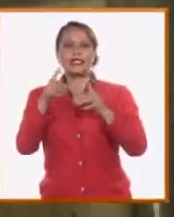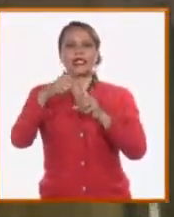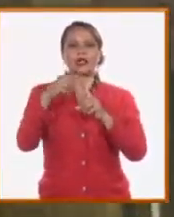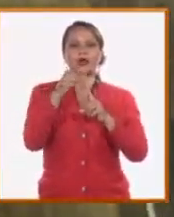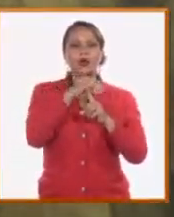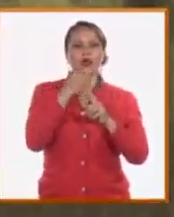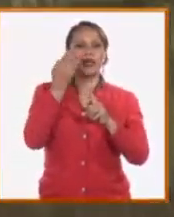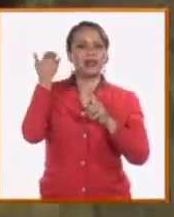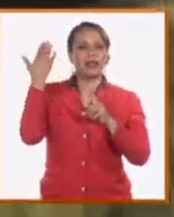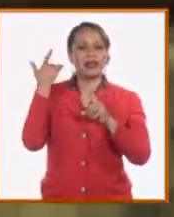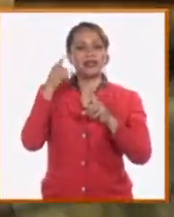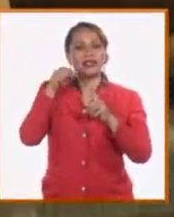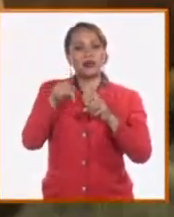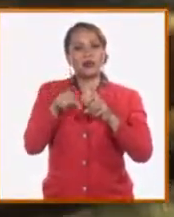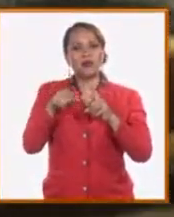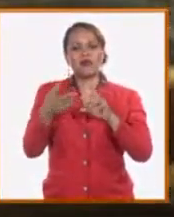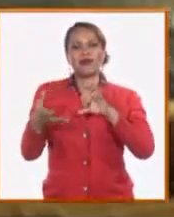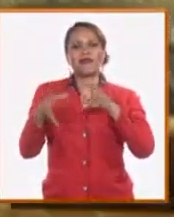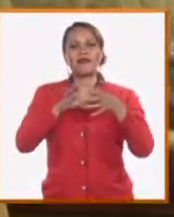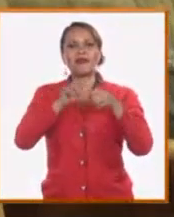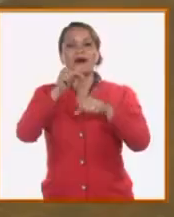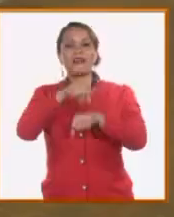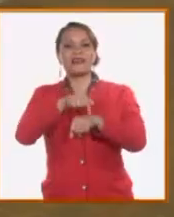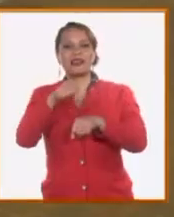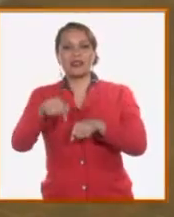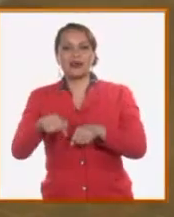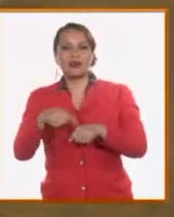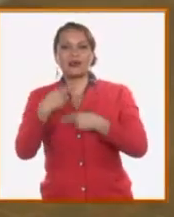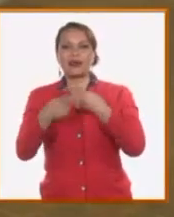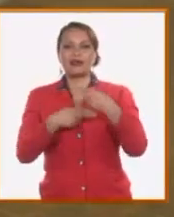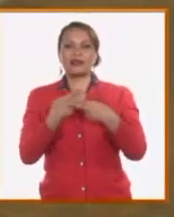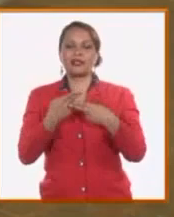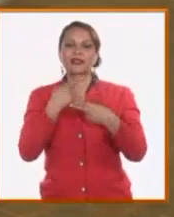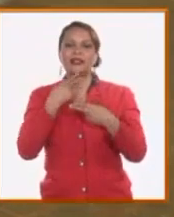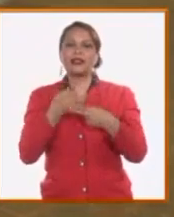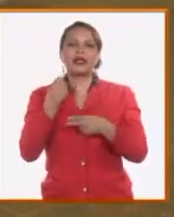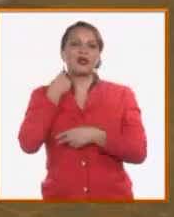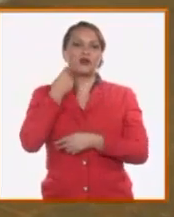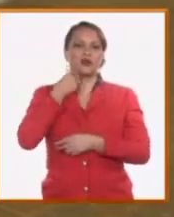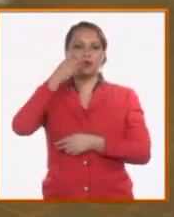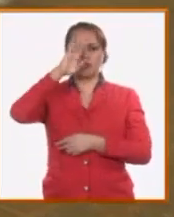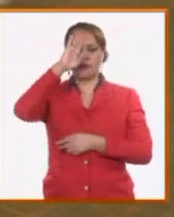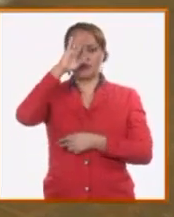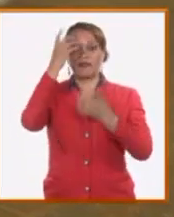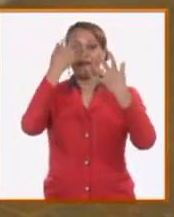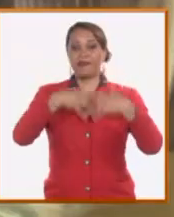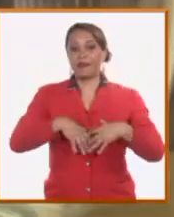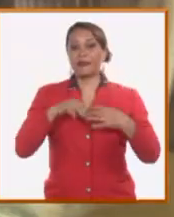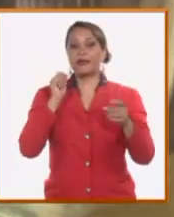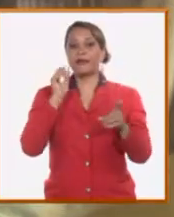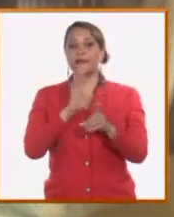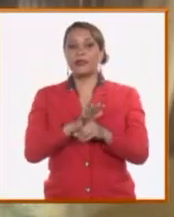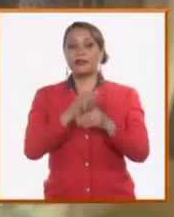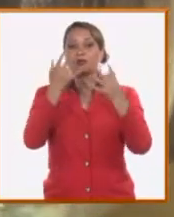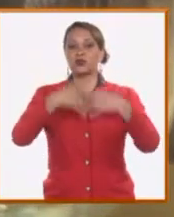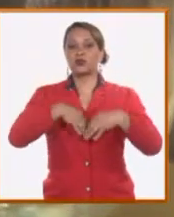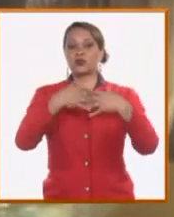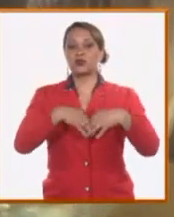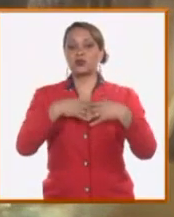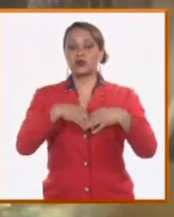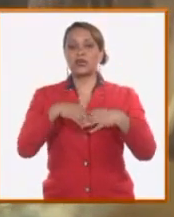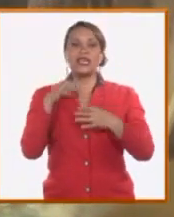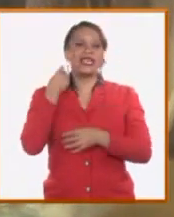tecnologías con la manera tradicional de hacer el ron Cuba. La fábrica inicia para producir los rones añejos